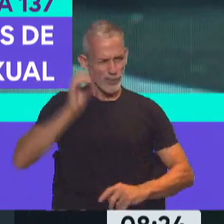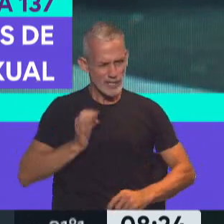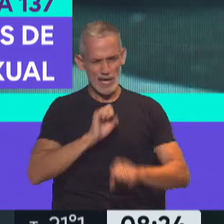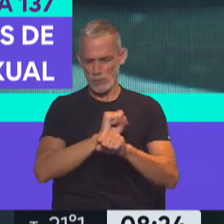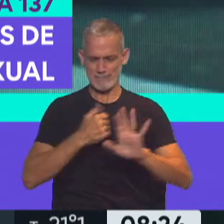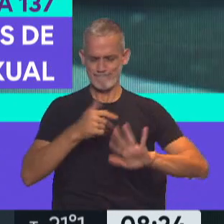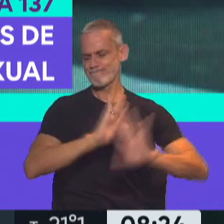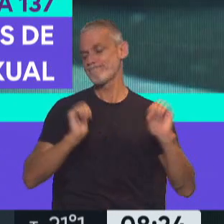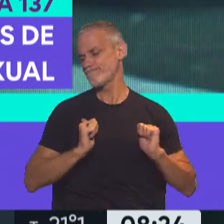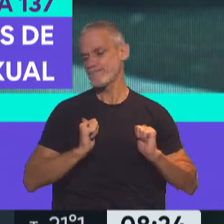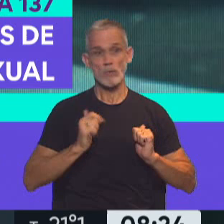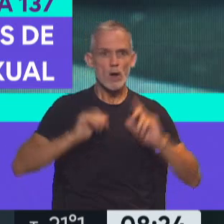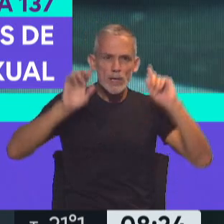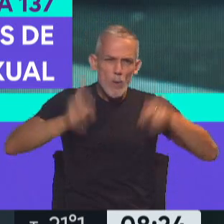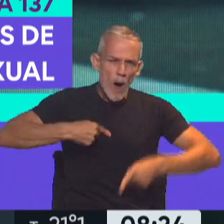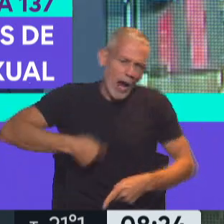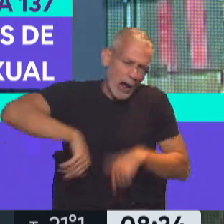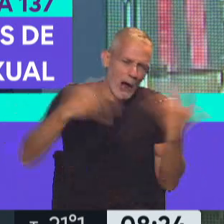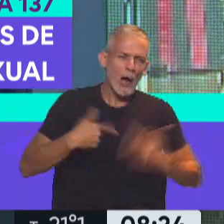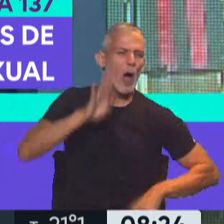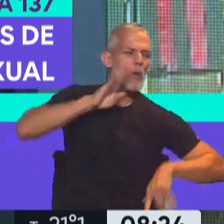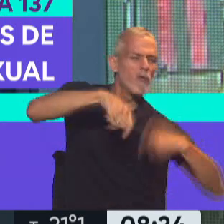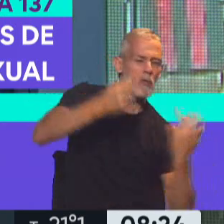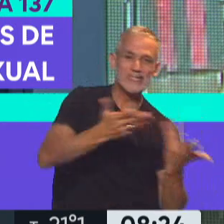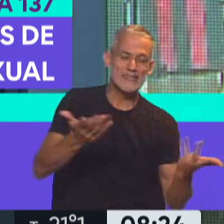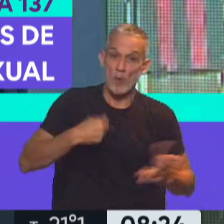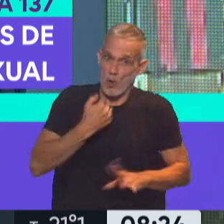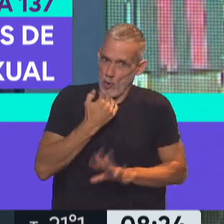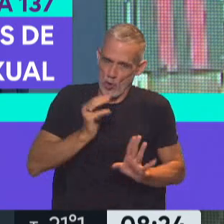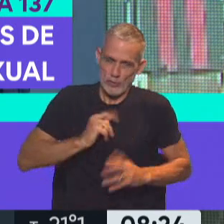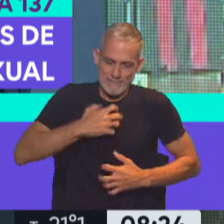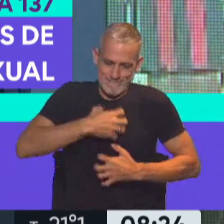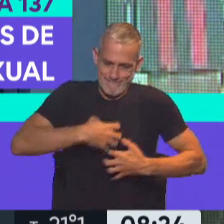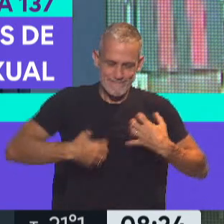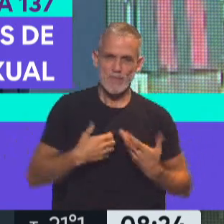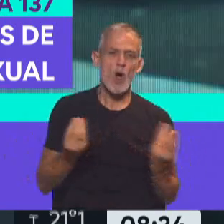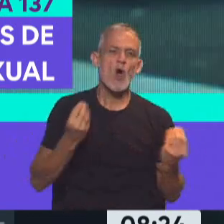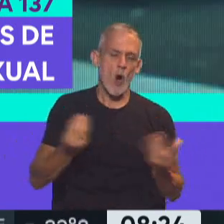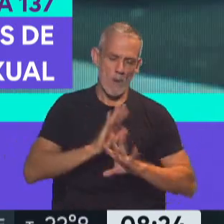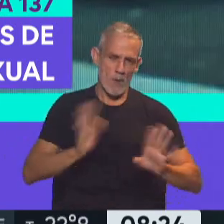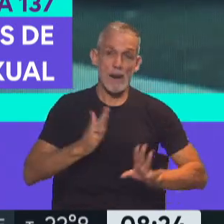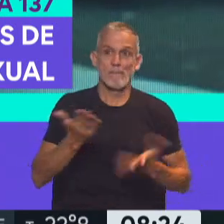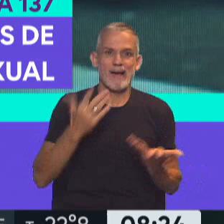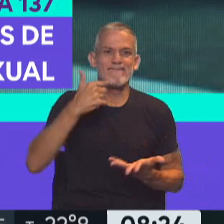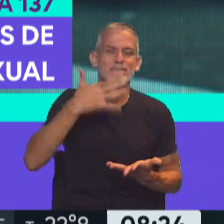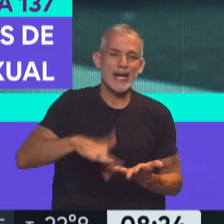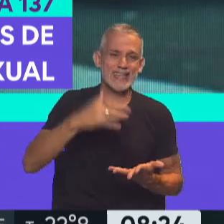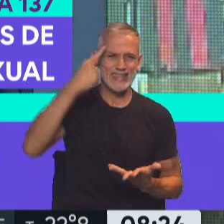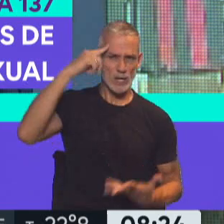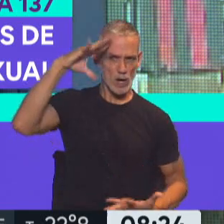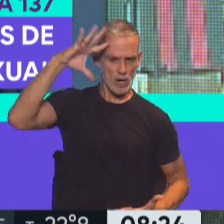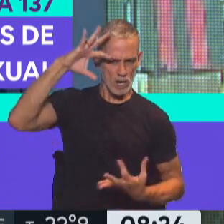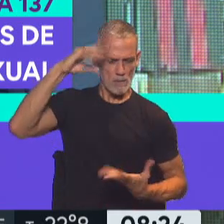de prisión mínimo, lo hacen igual. Sí. No sé si podría explicar qué les pasa a ellos específicamente por la cabeza. Es interesante entenderlo para que no vuelva a pasar, pero ¿no? sí,